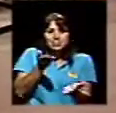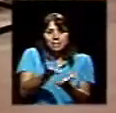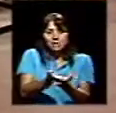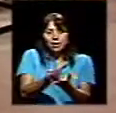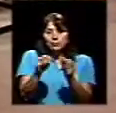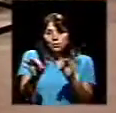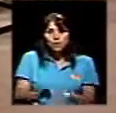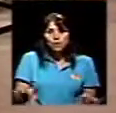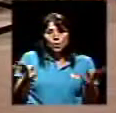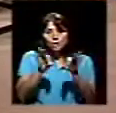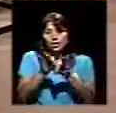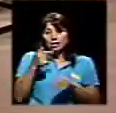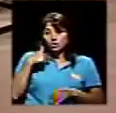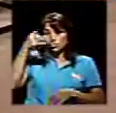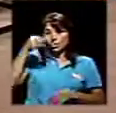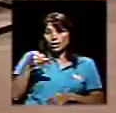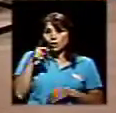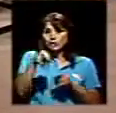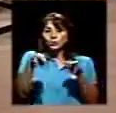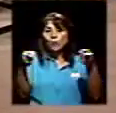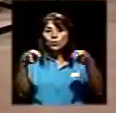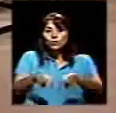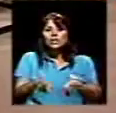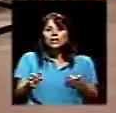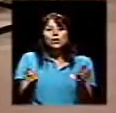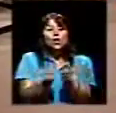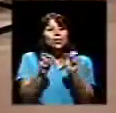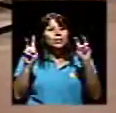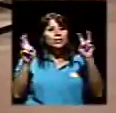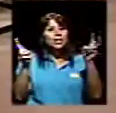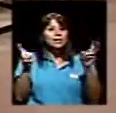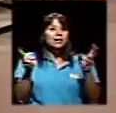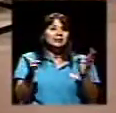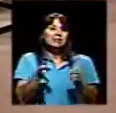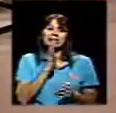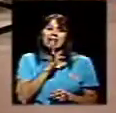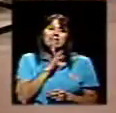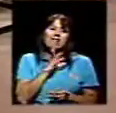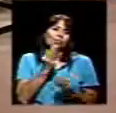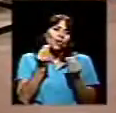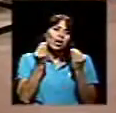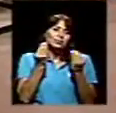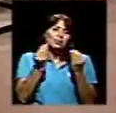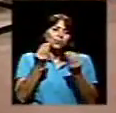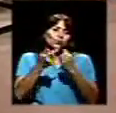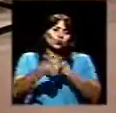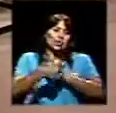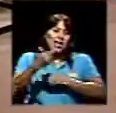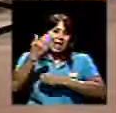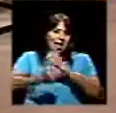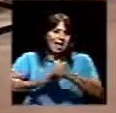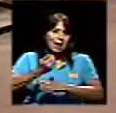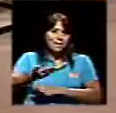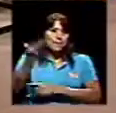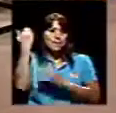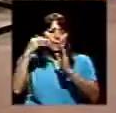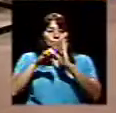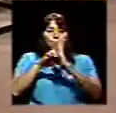a ocurrir con temas de los que se viene hablando desde hace mucho rato, como por ejemplo el tema de